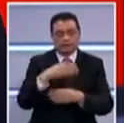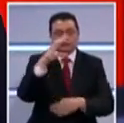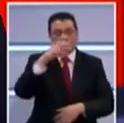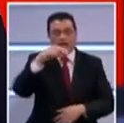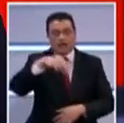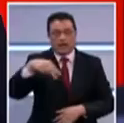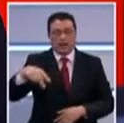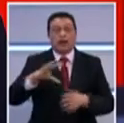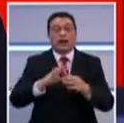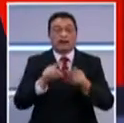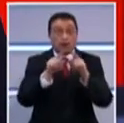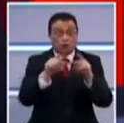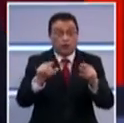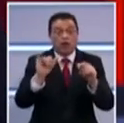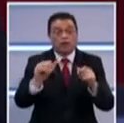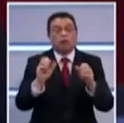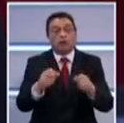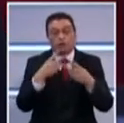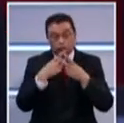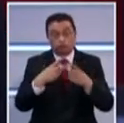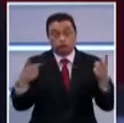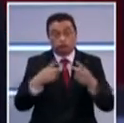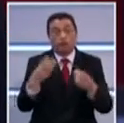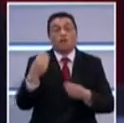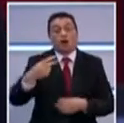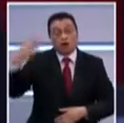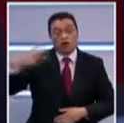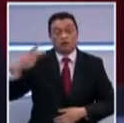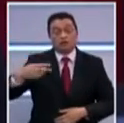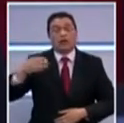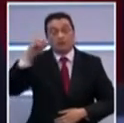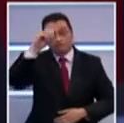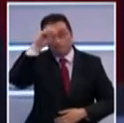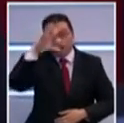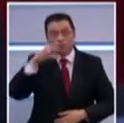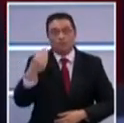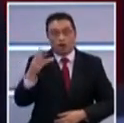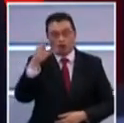neutralidad hacia usted y muchas gracias por difundir estas buenas noticias para el sector minero